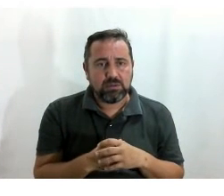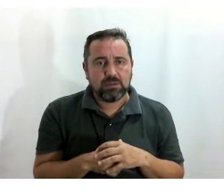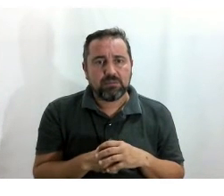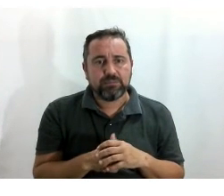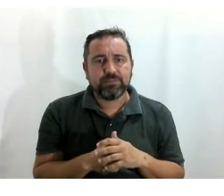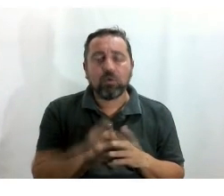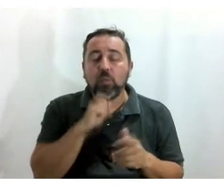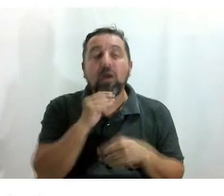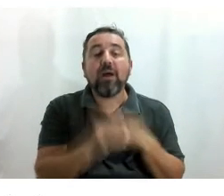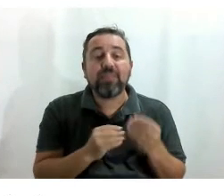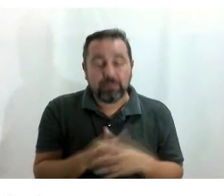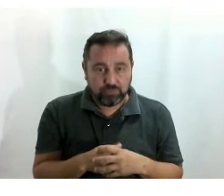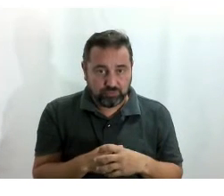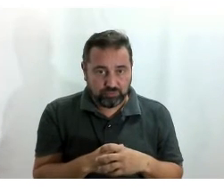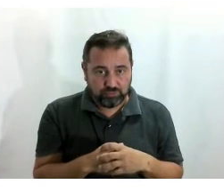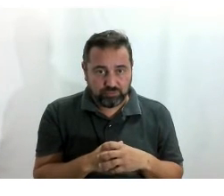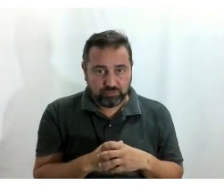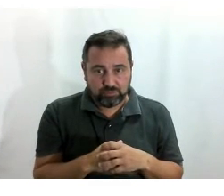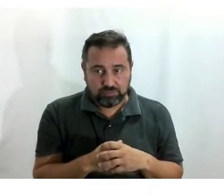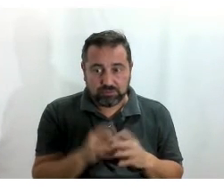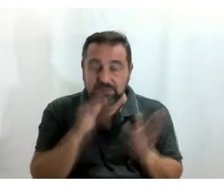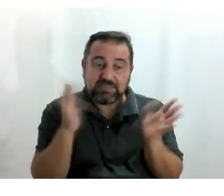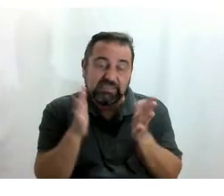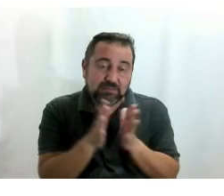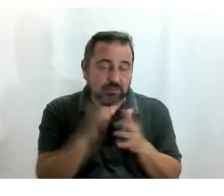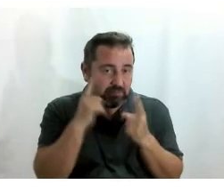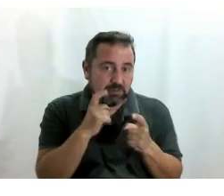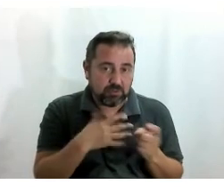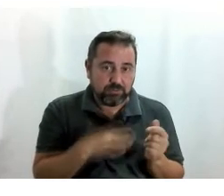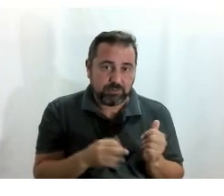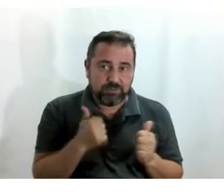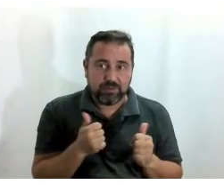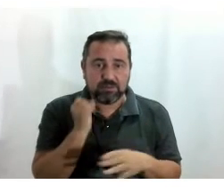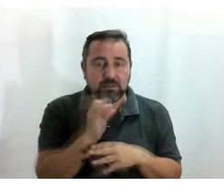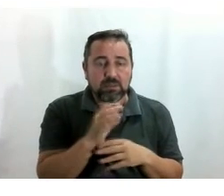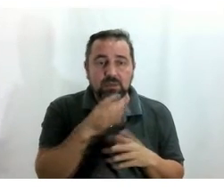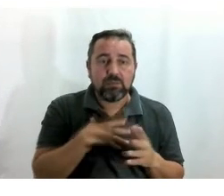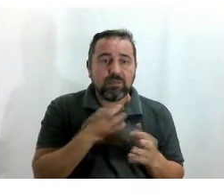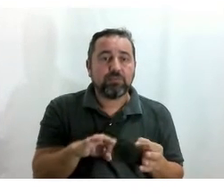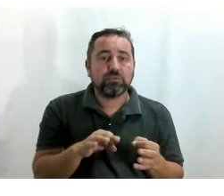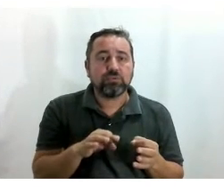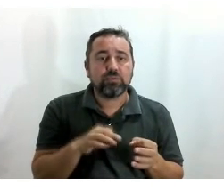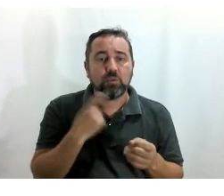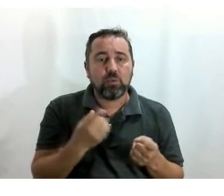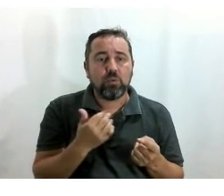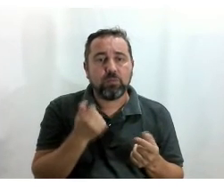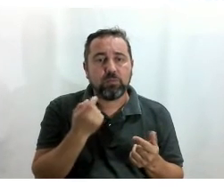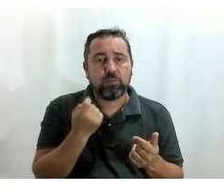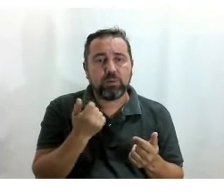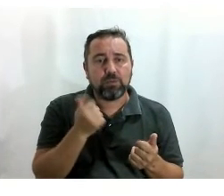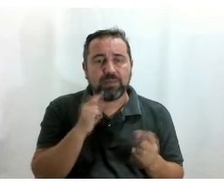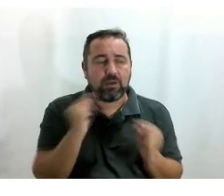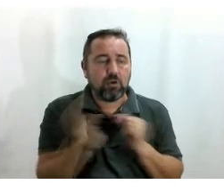para que constriñas lo más que puedas la intervención, para que también podamos tener luego un poquito